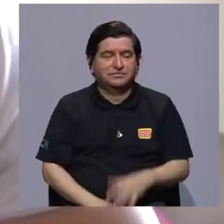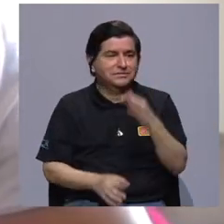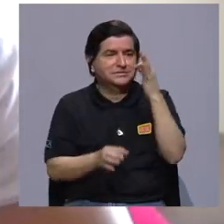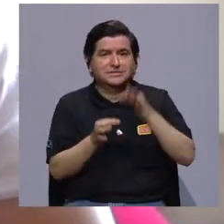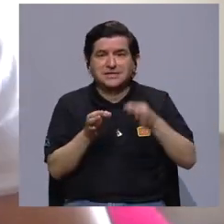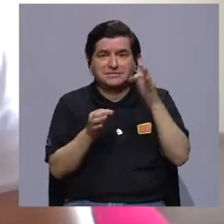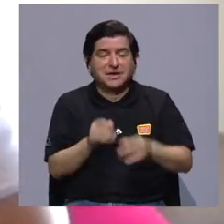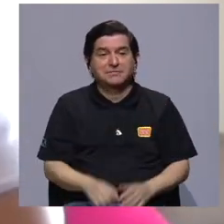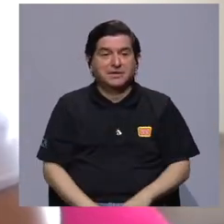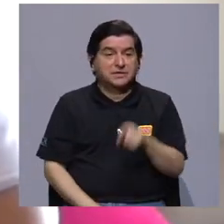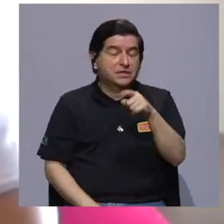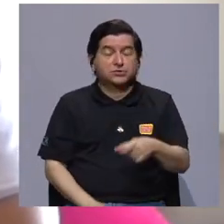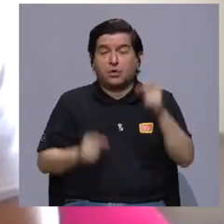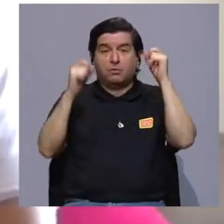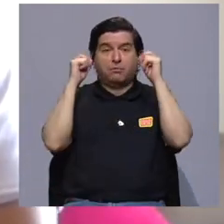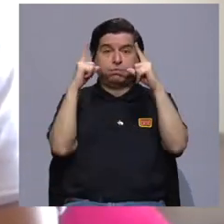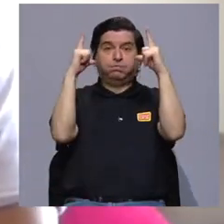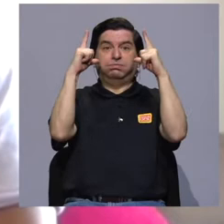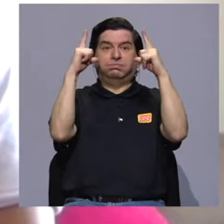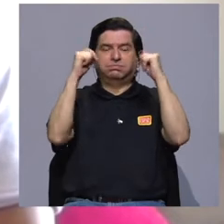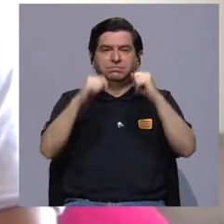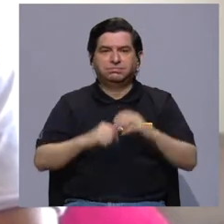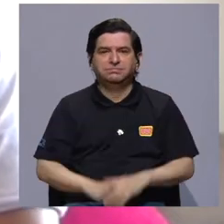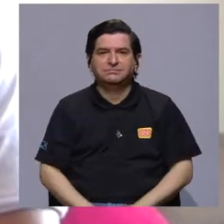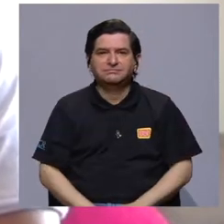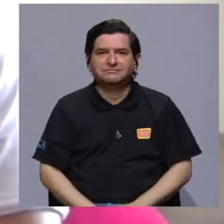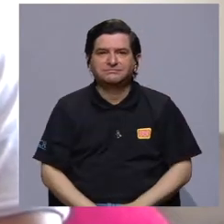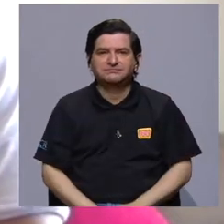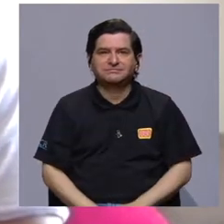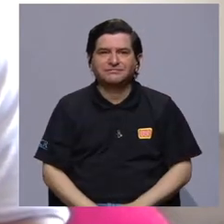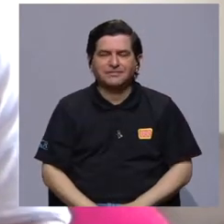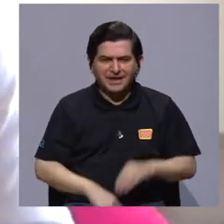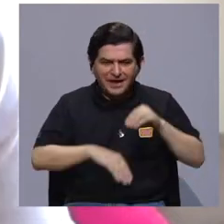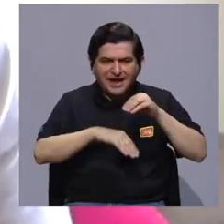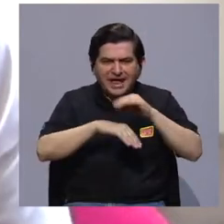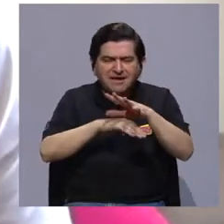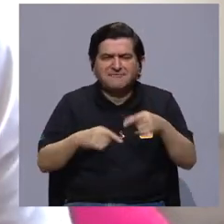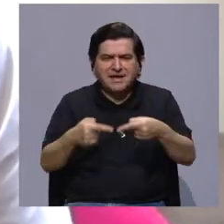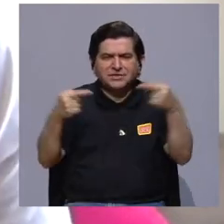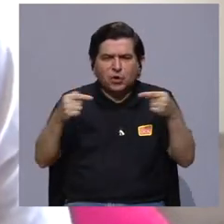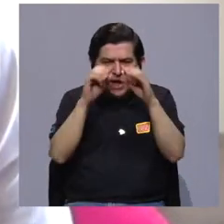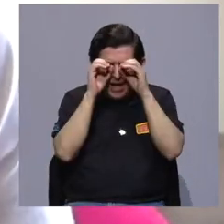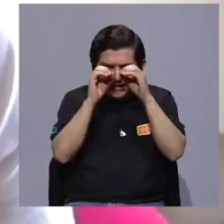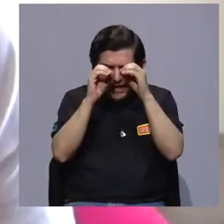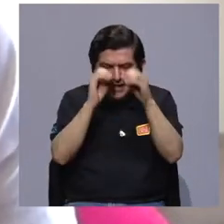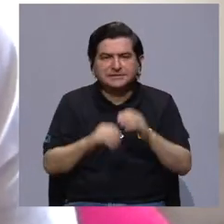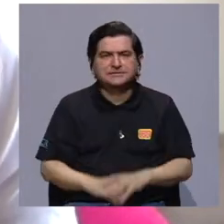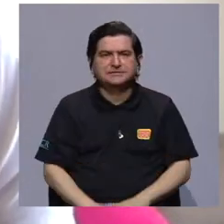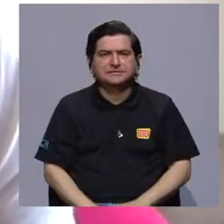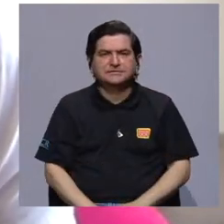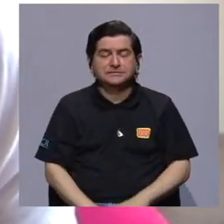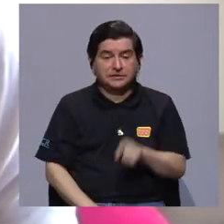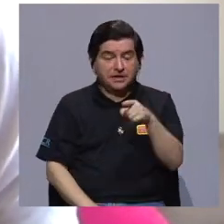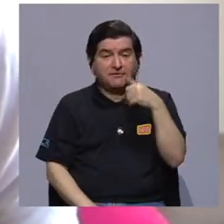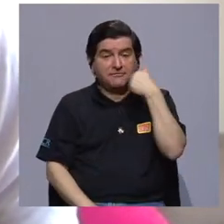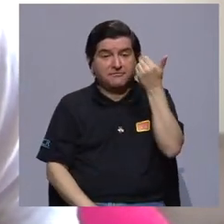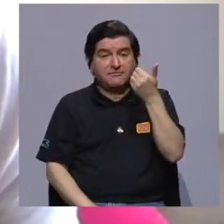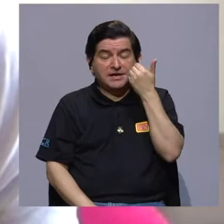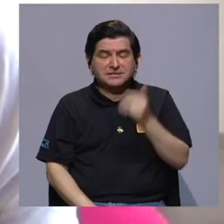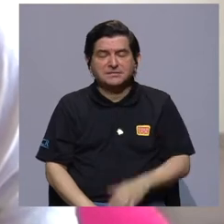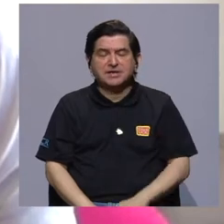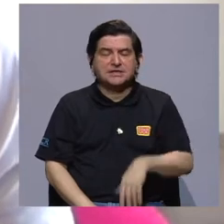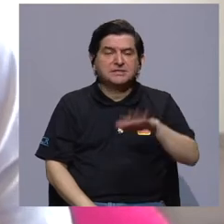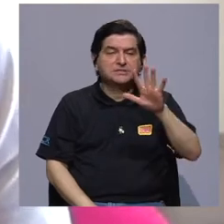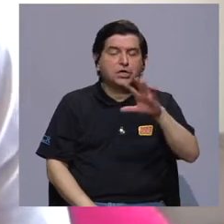en palabras sencillas, fue volarla del estadio. Simplemente el efecto antimicrobiano era fácilmente